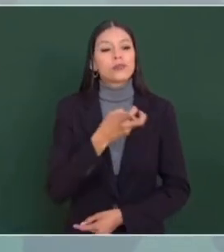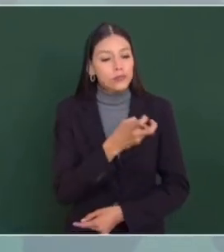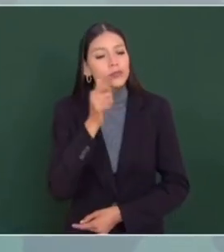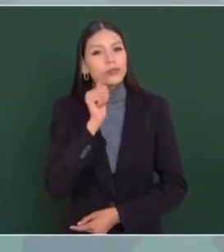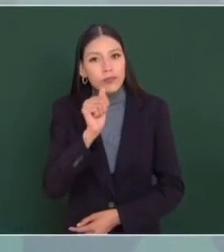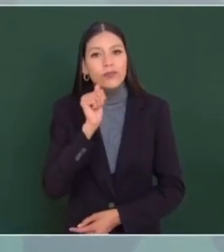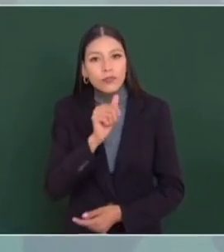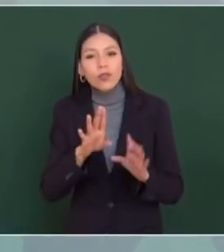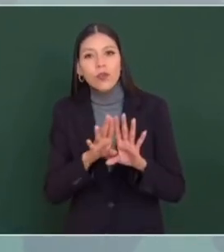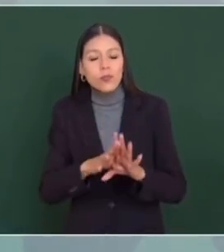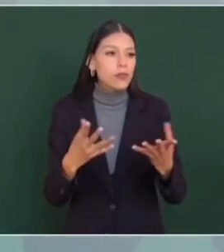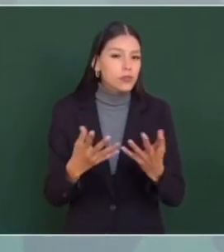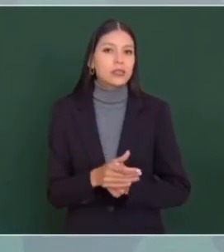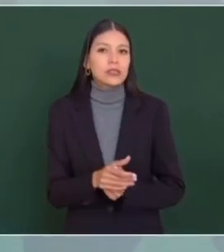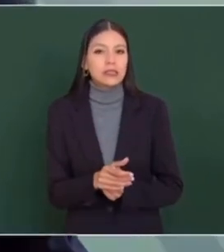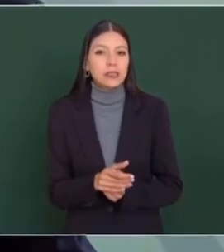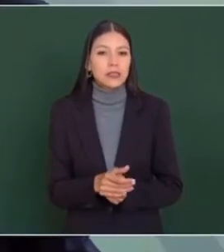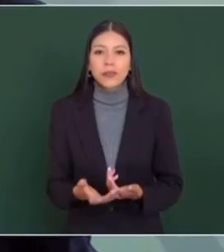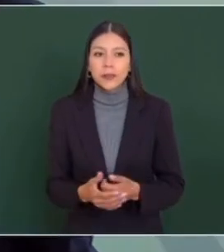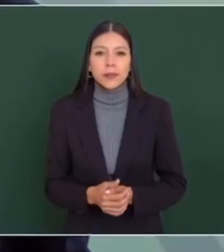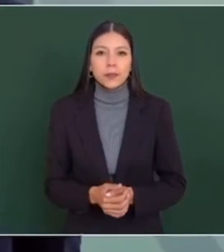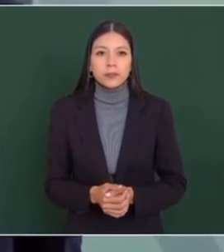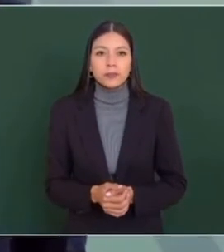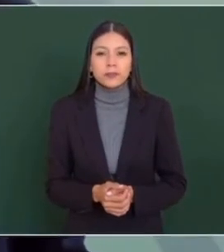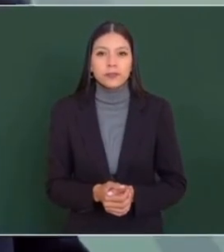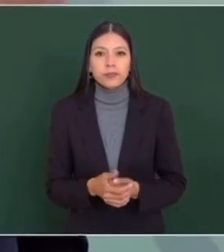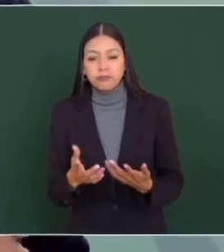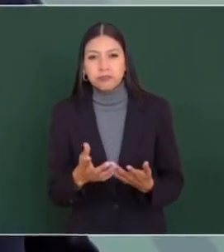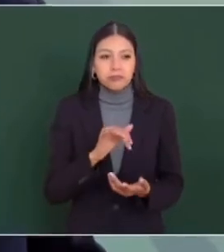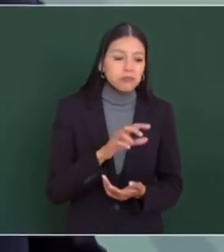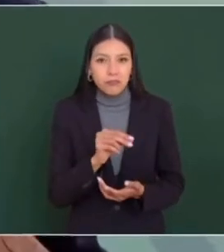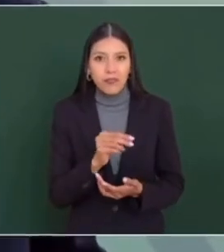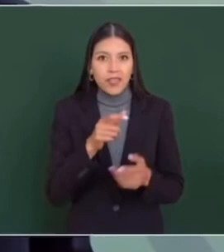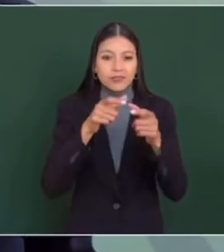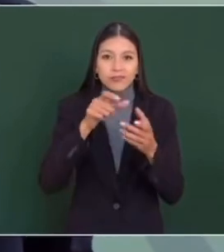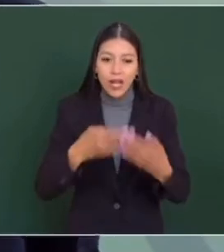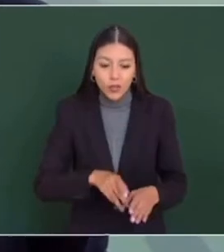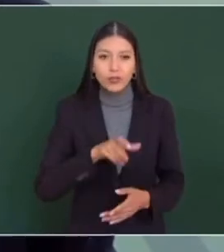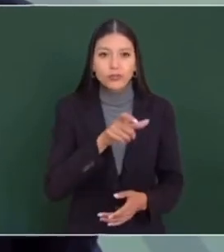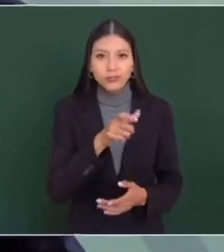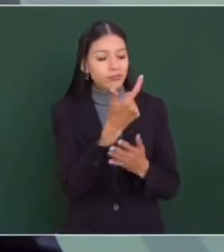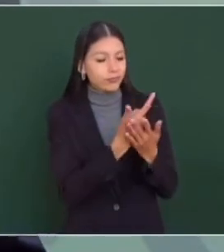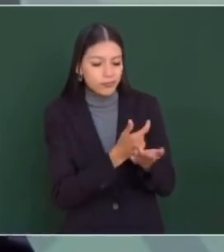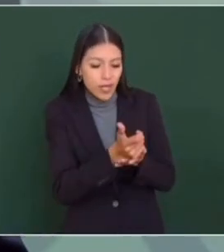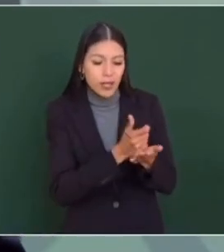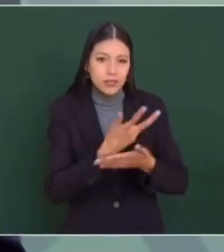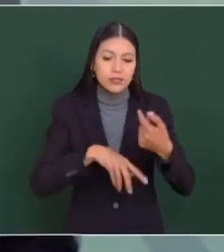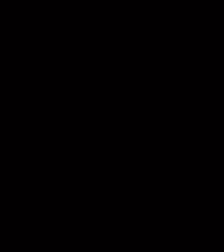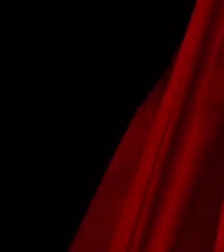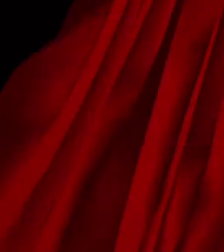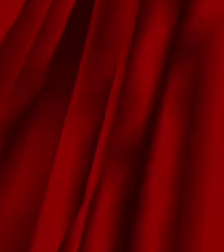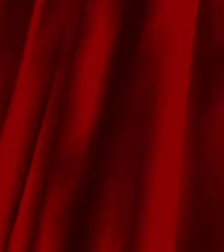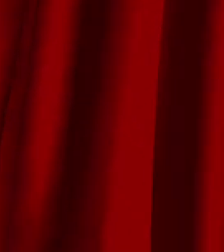resistencia esta a que se entregara por tarjeta y una nómina como existe para los maestros federales.